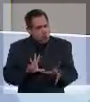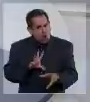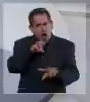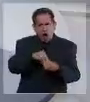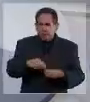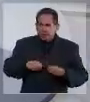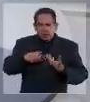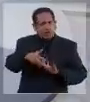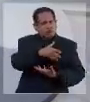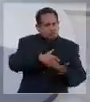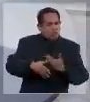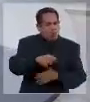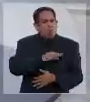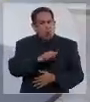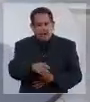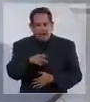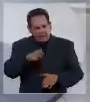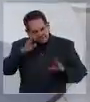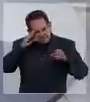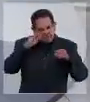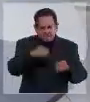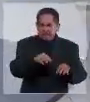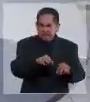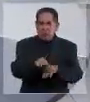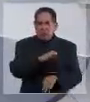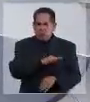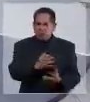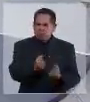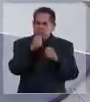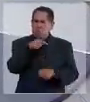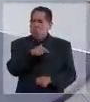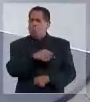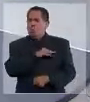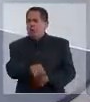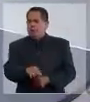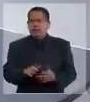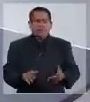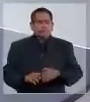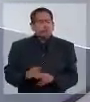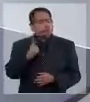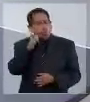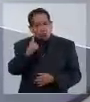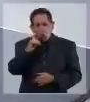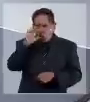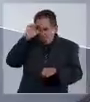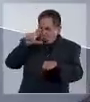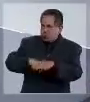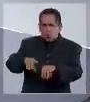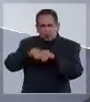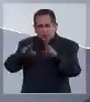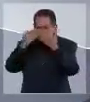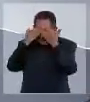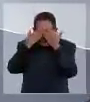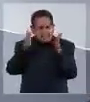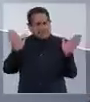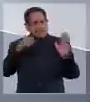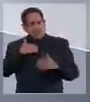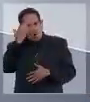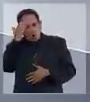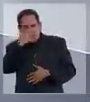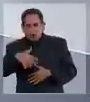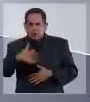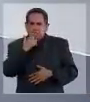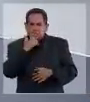y ahí se tiene que trabajar mucho solamente en la cultura, en culturizar a la gente en la protección de su